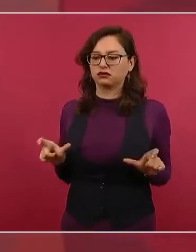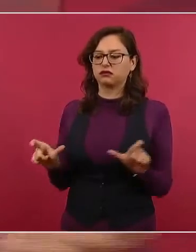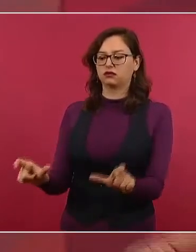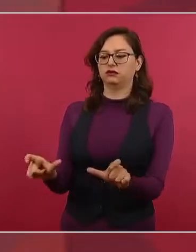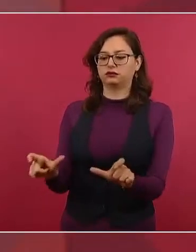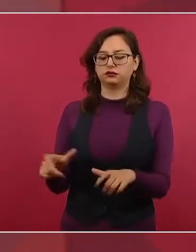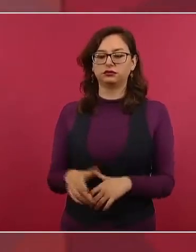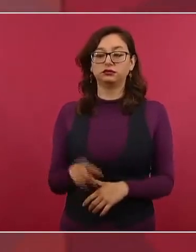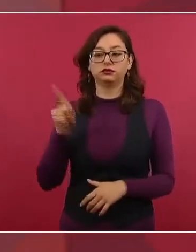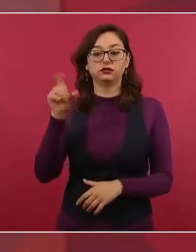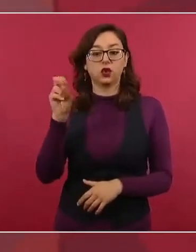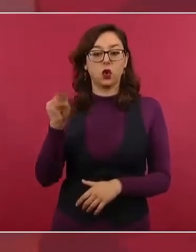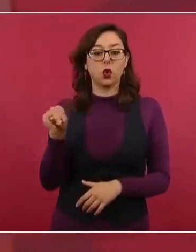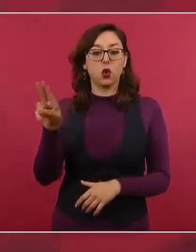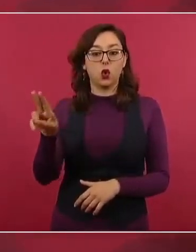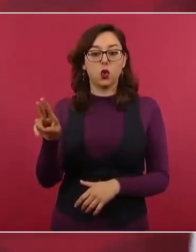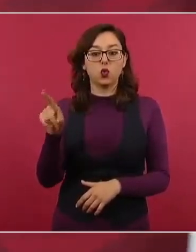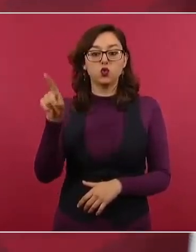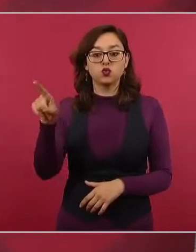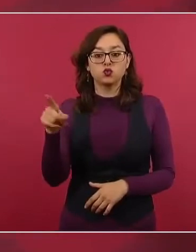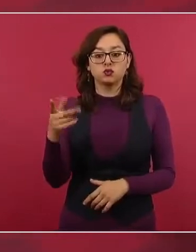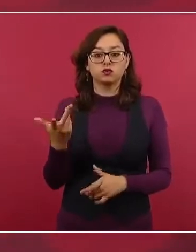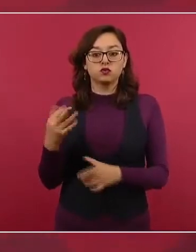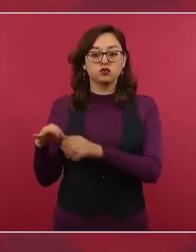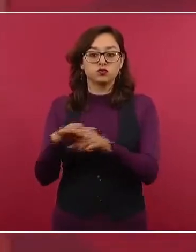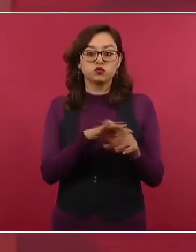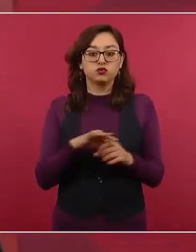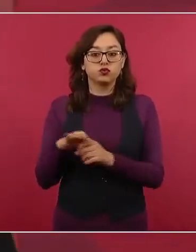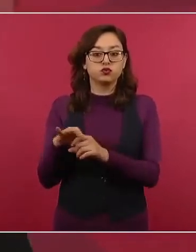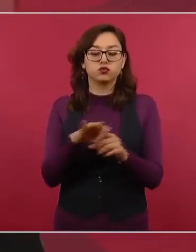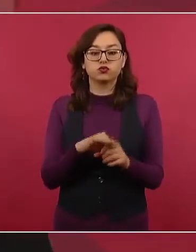solo 2 países votan en contra,